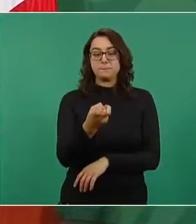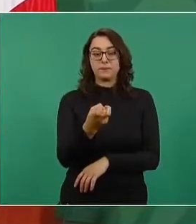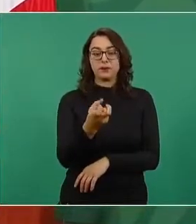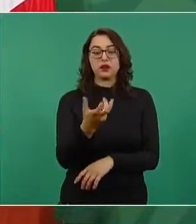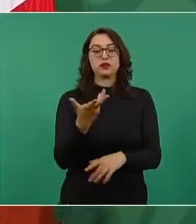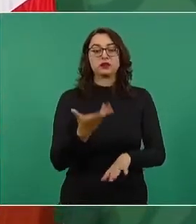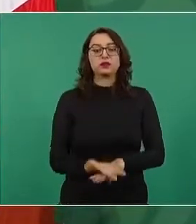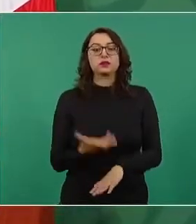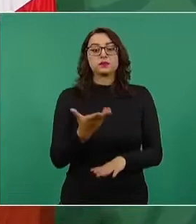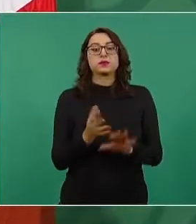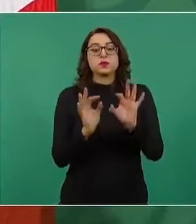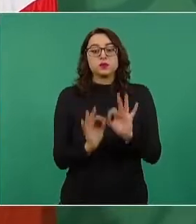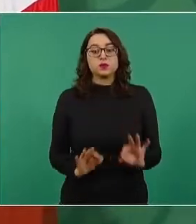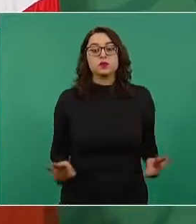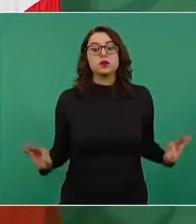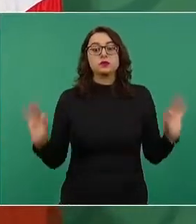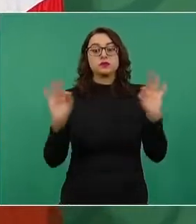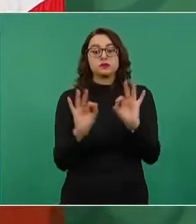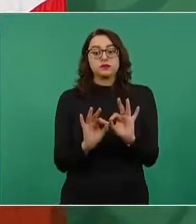es muy importante,